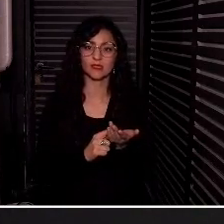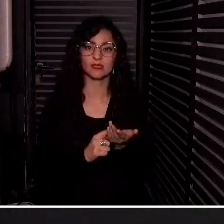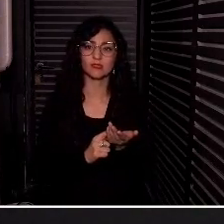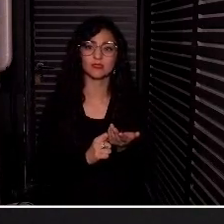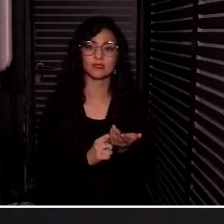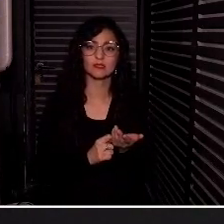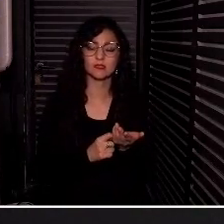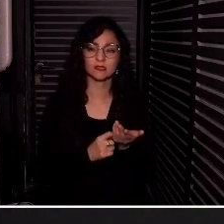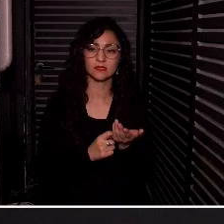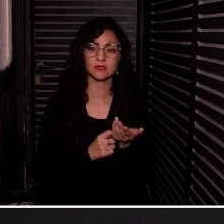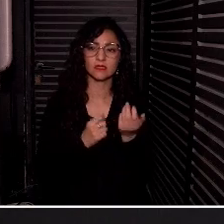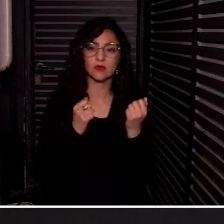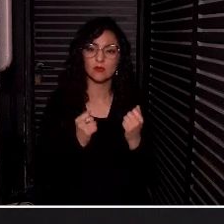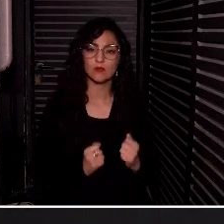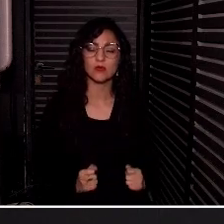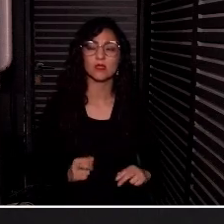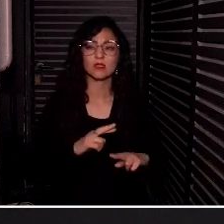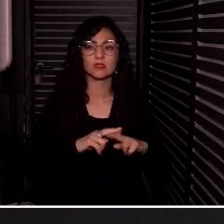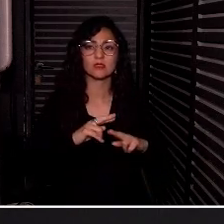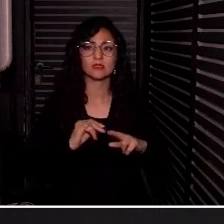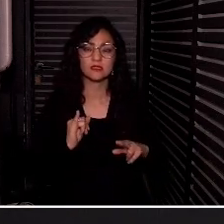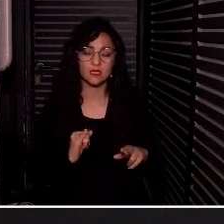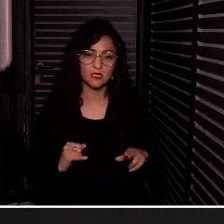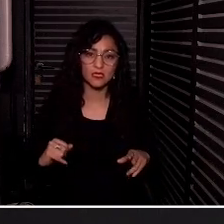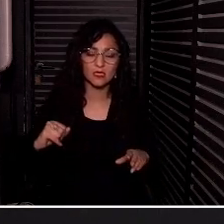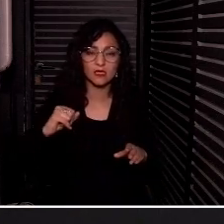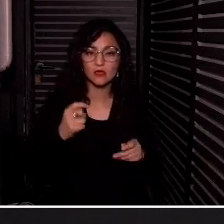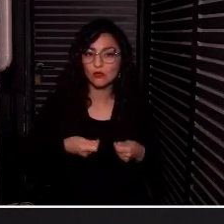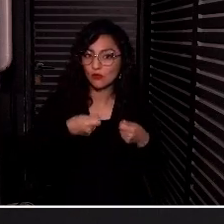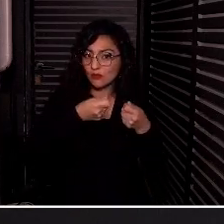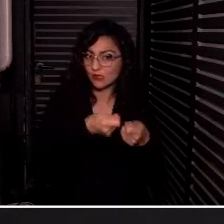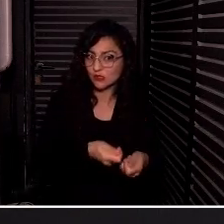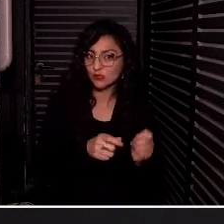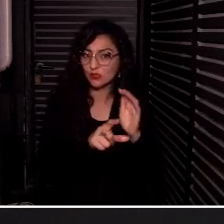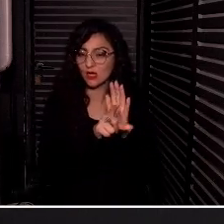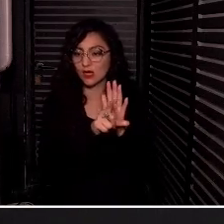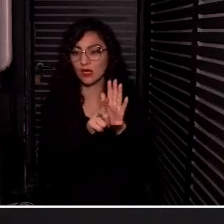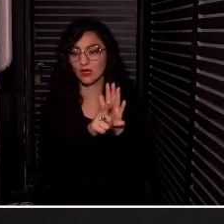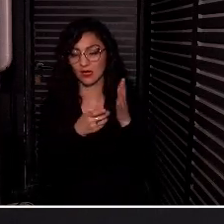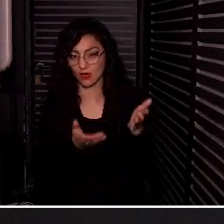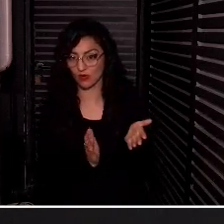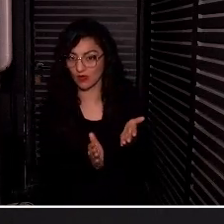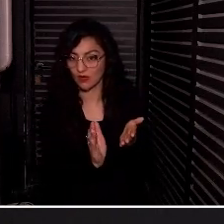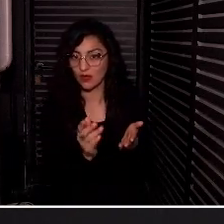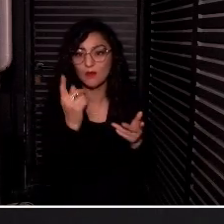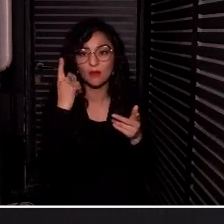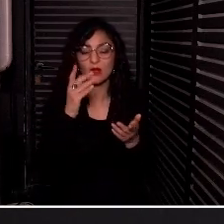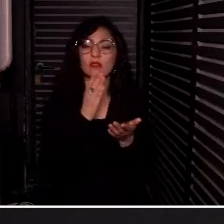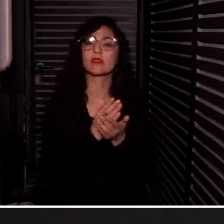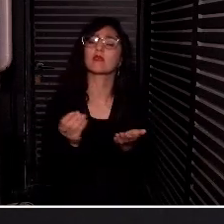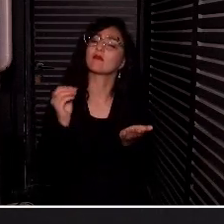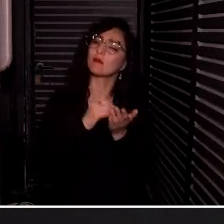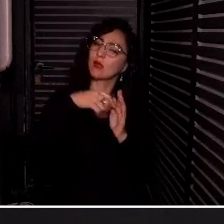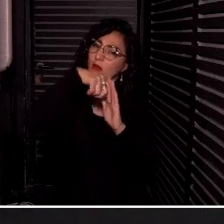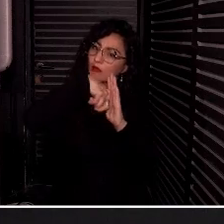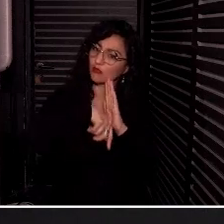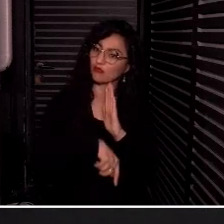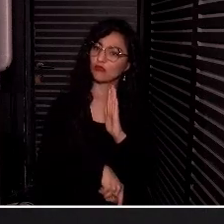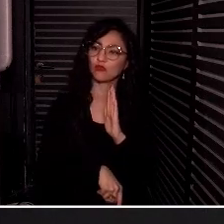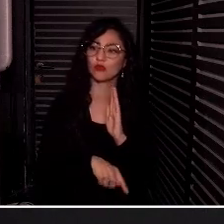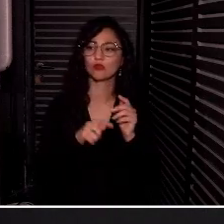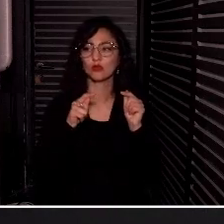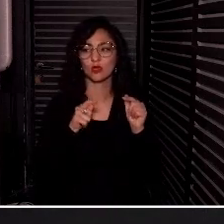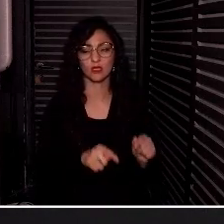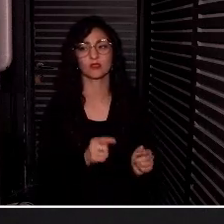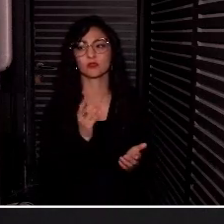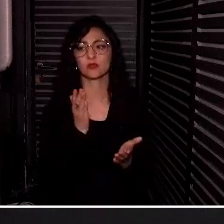proinversión eh que hoy día está en el arero de una ley de turismo pero que debería ser muchísimo más profunda que ese y para mí